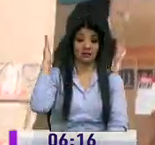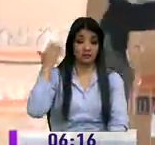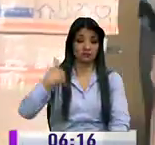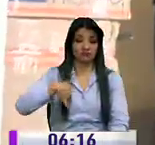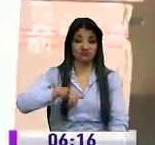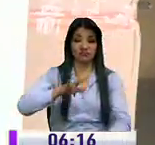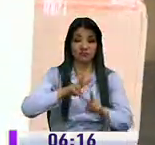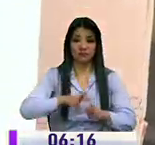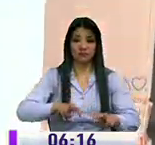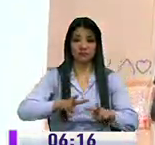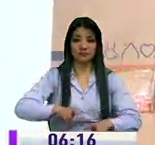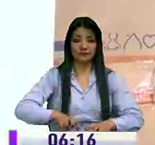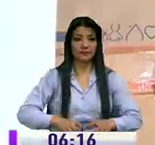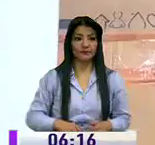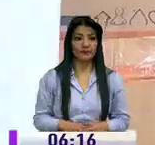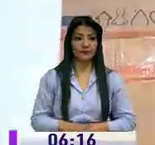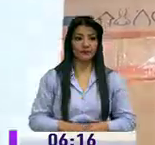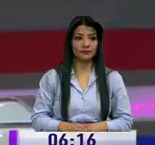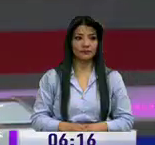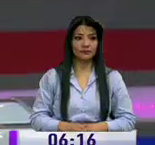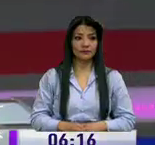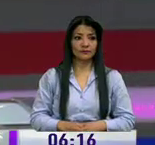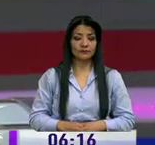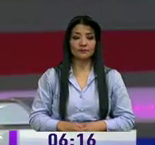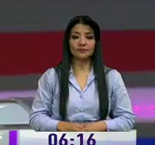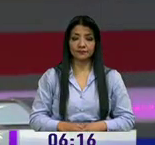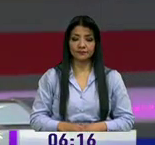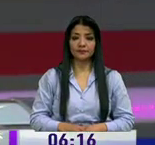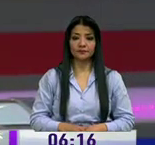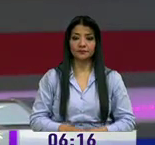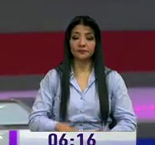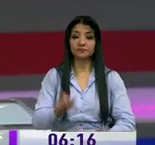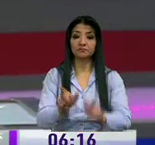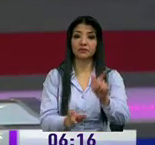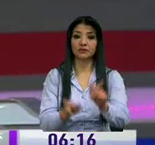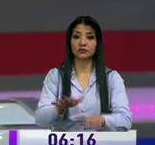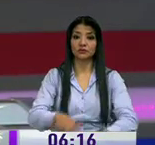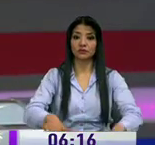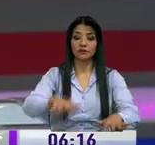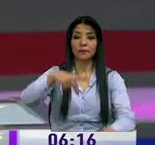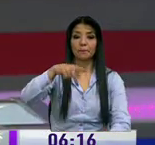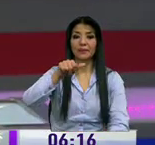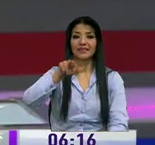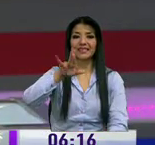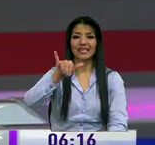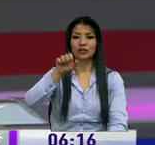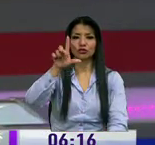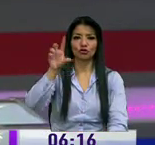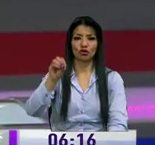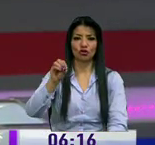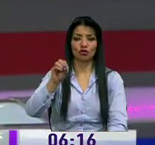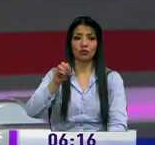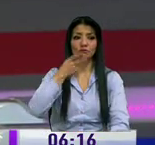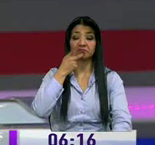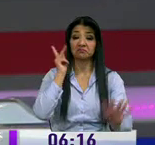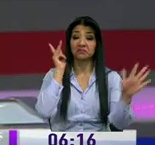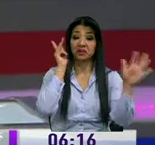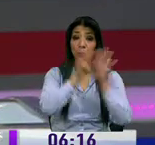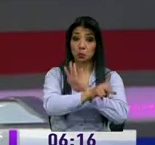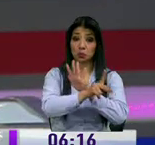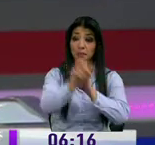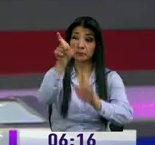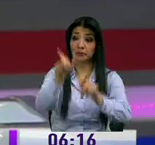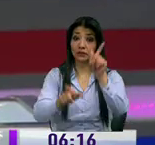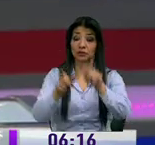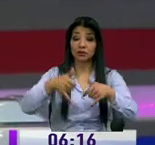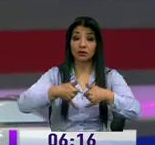informó Darwin Altamirano. Moradores del recinto Petello en el cantón Novol denuncian el incremento de robos en